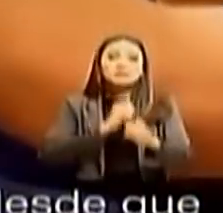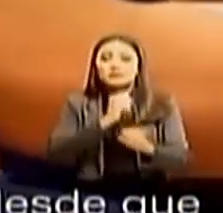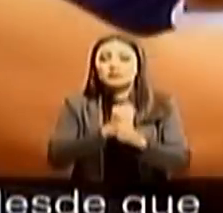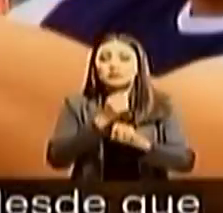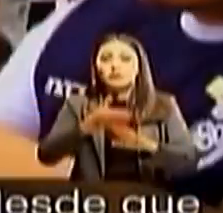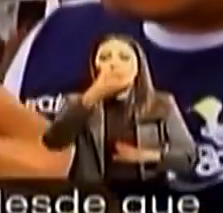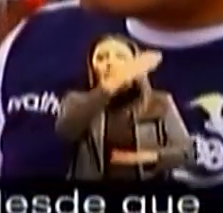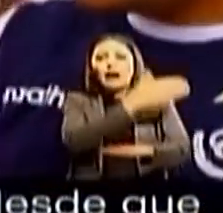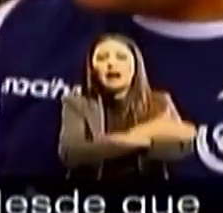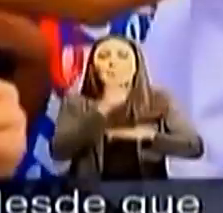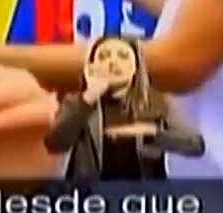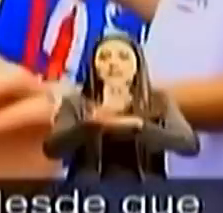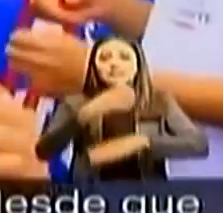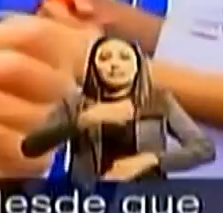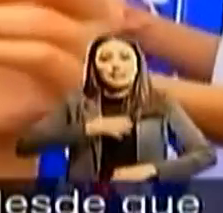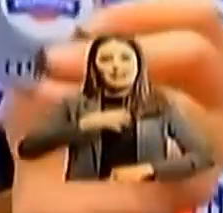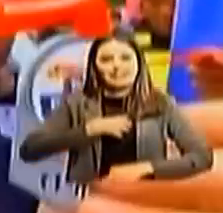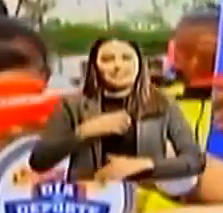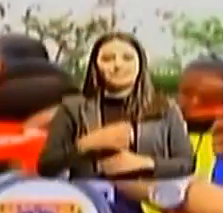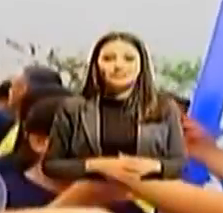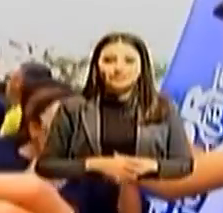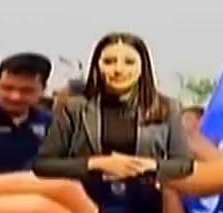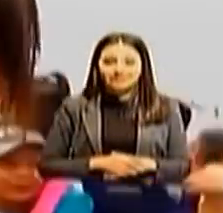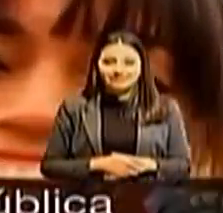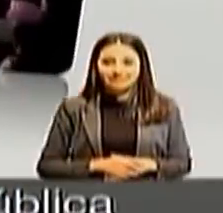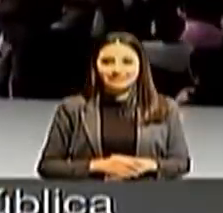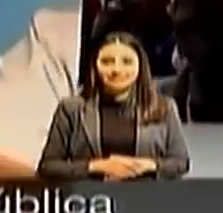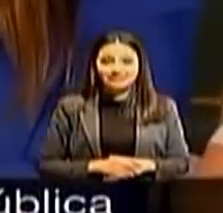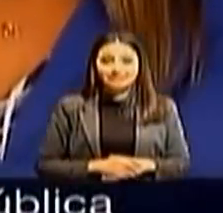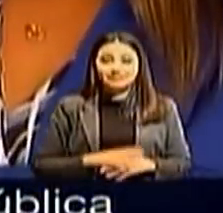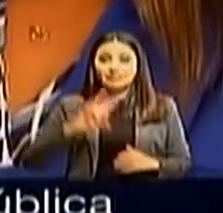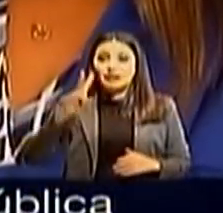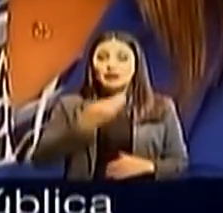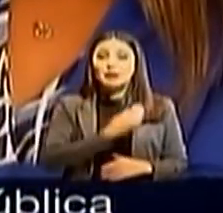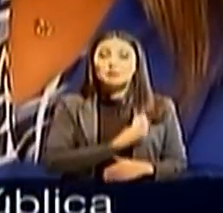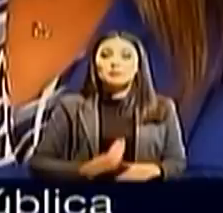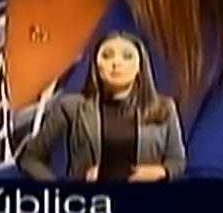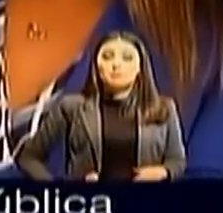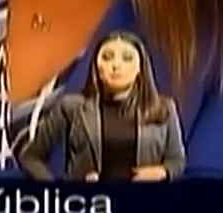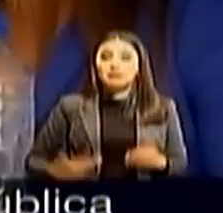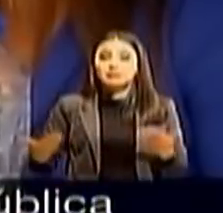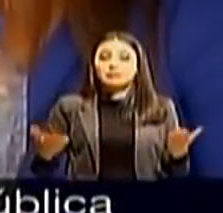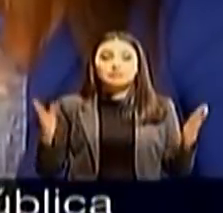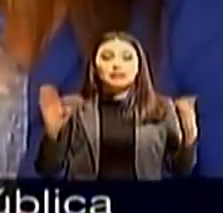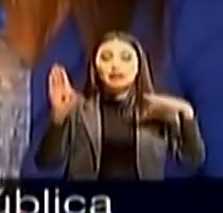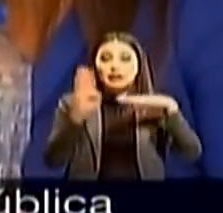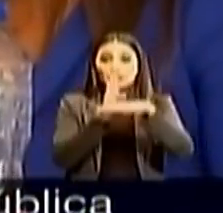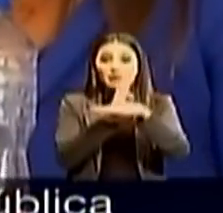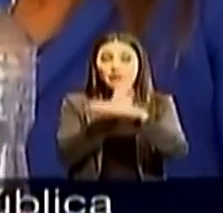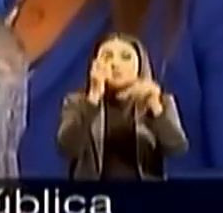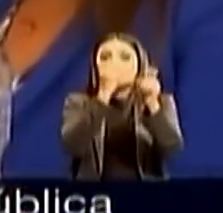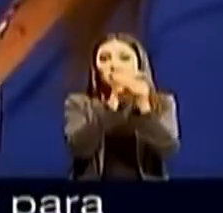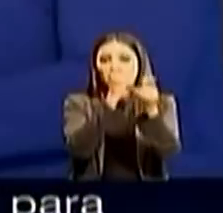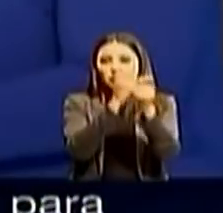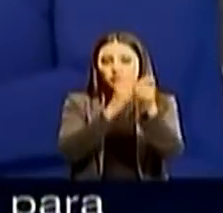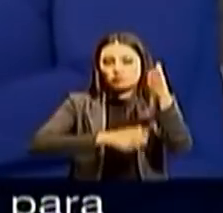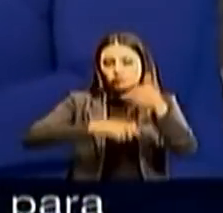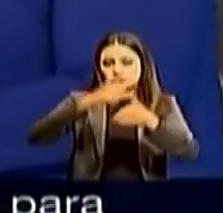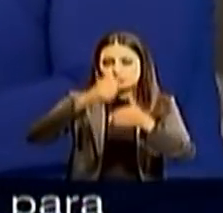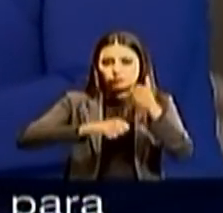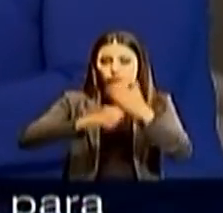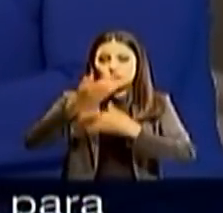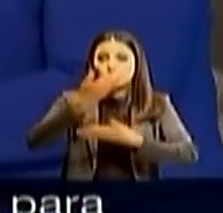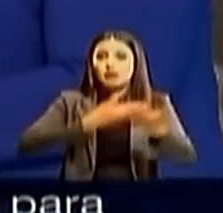que Ecuador consiguió su primera medalla olímpica. La Vicepresidencia de la República y el Banco del Pacífico firmaron un convenio